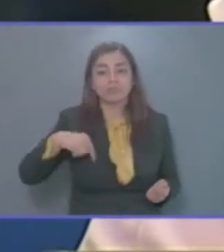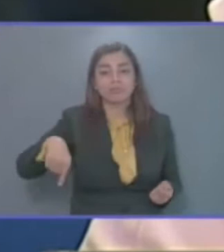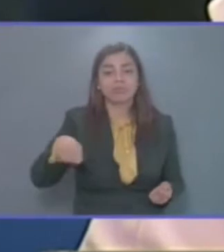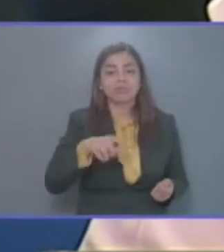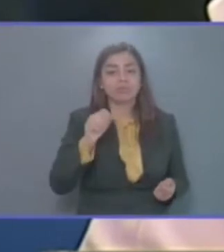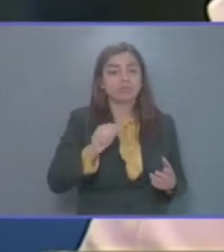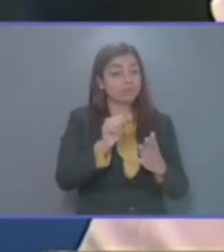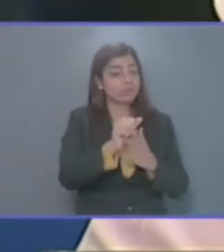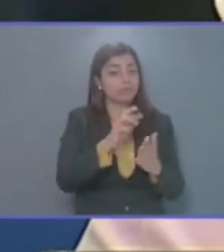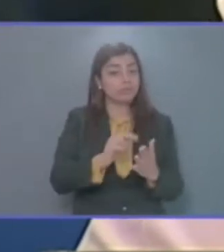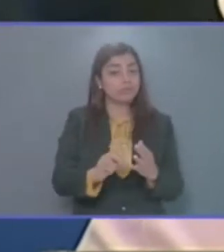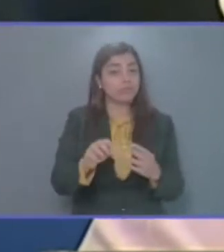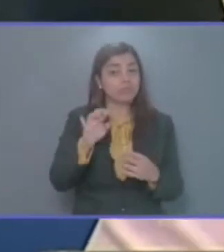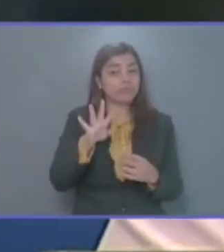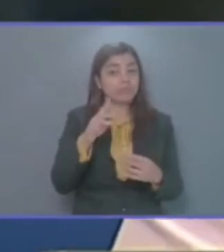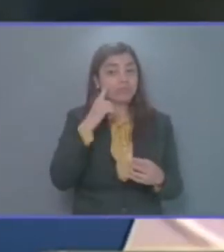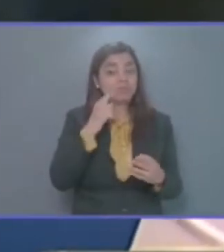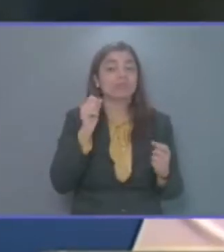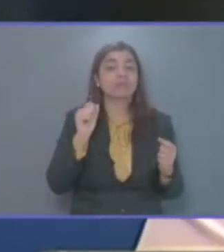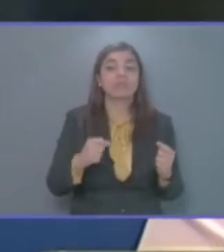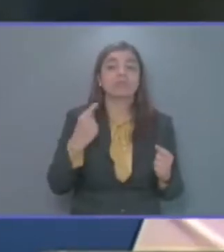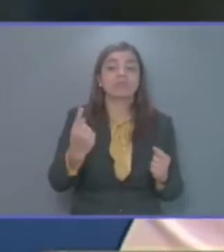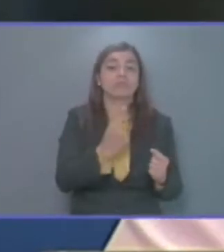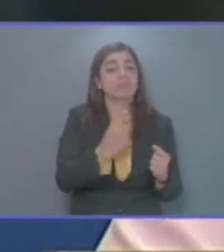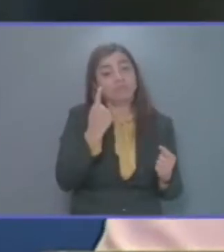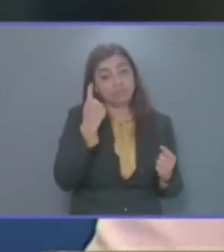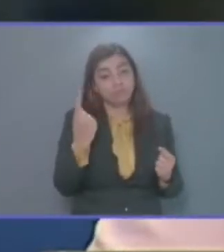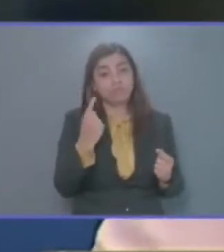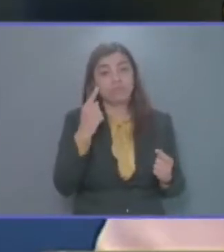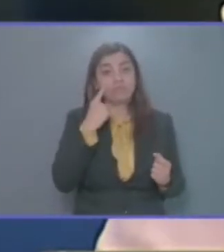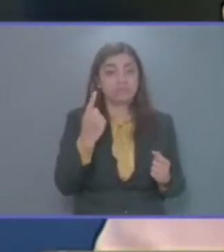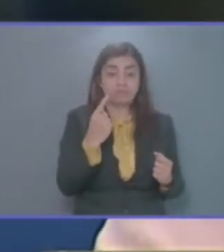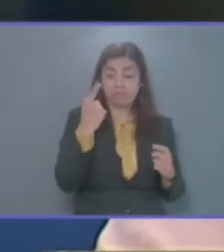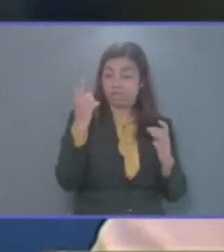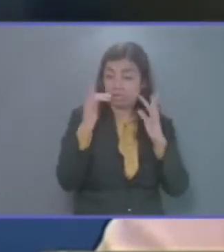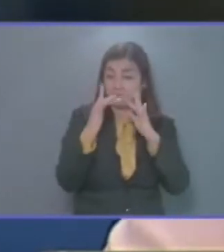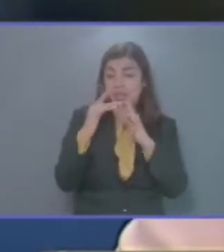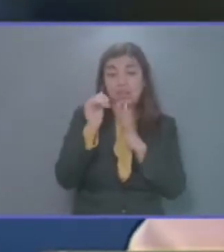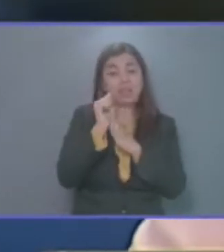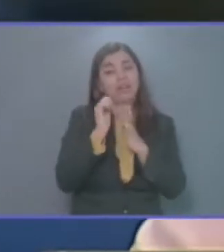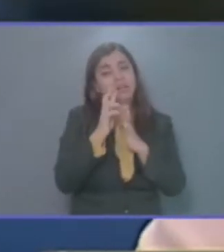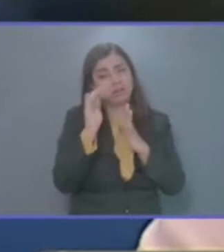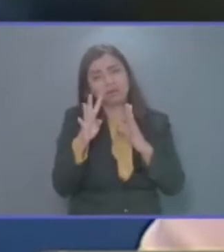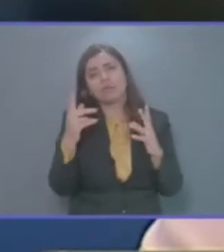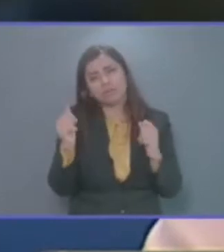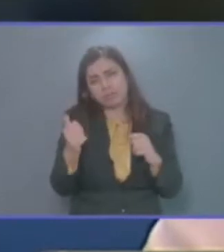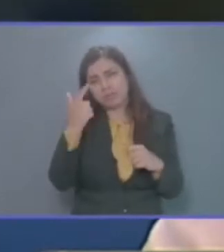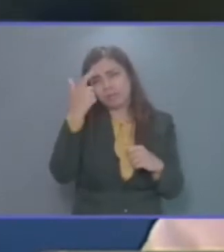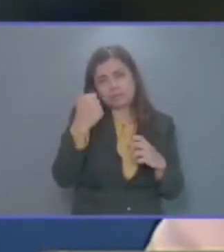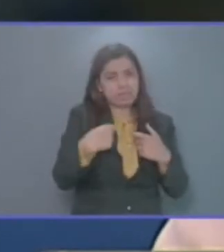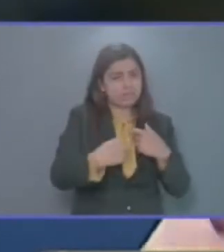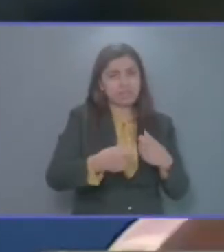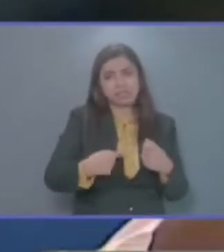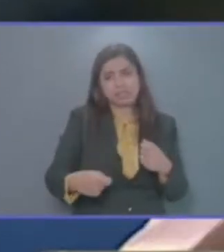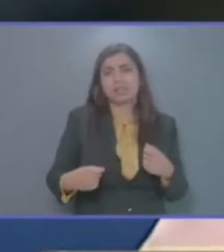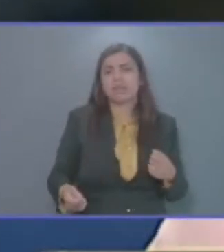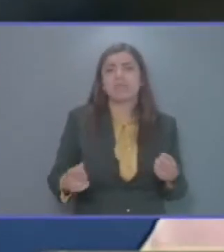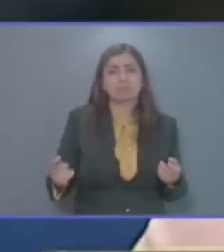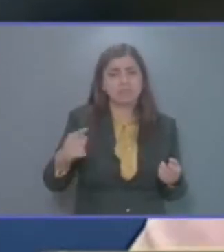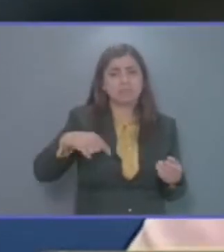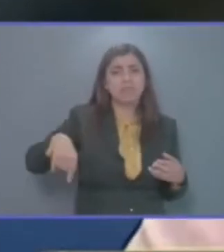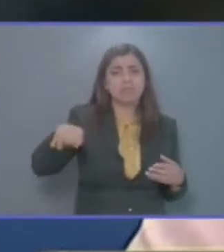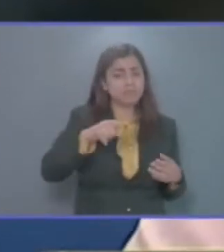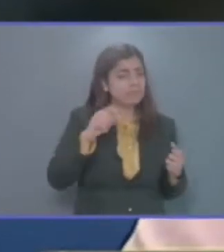el artículo 4 se quitara ahí a los gestores de encomiendas para que por lo menos en el mes de diciembre